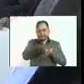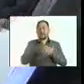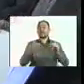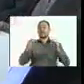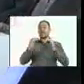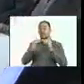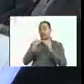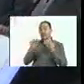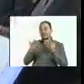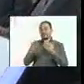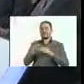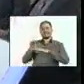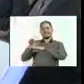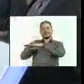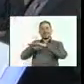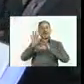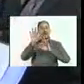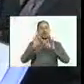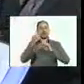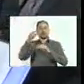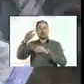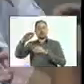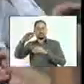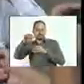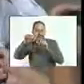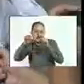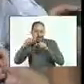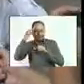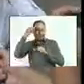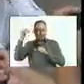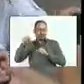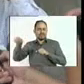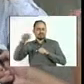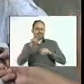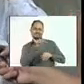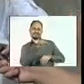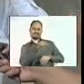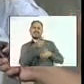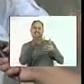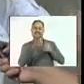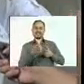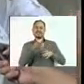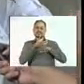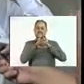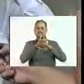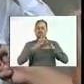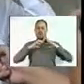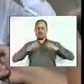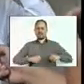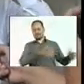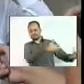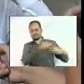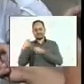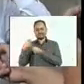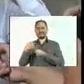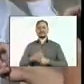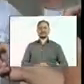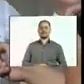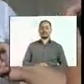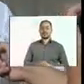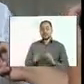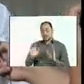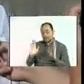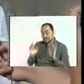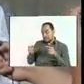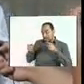a las declaraciones de algunos sectores políticos que especulan sobre la nacionalización del sistema de transporte. Si eso ocurre, pues